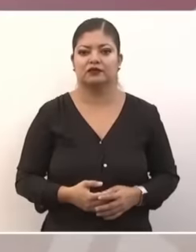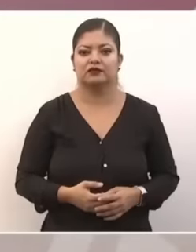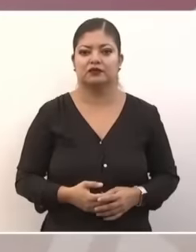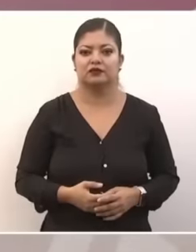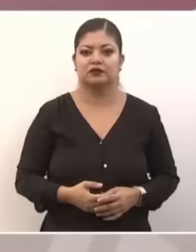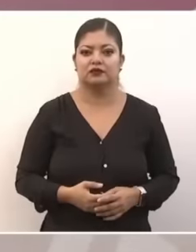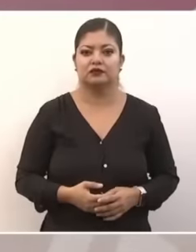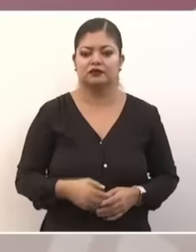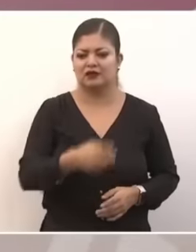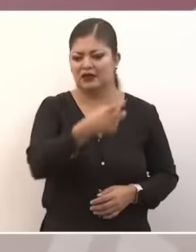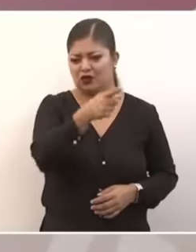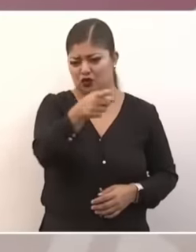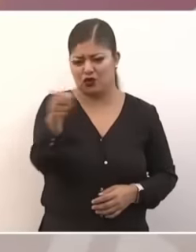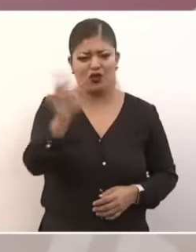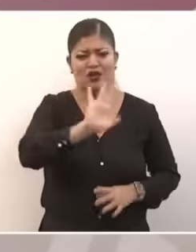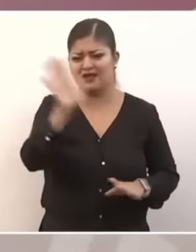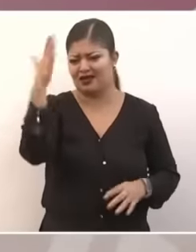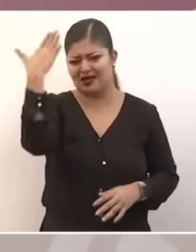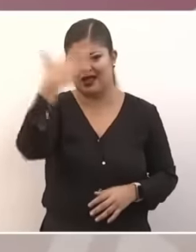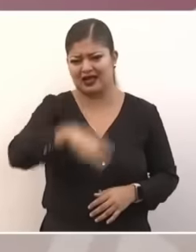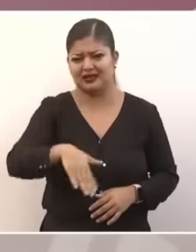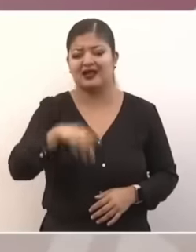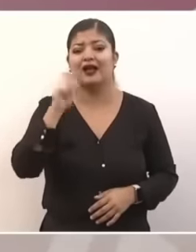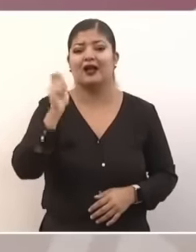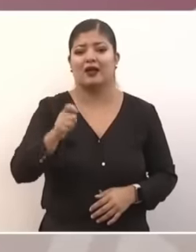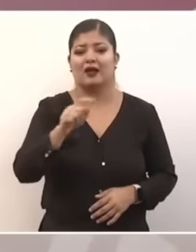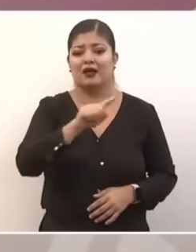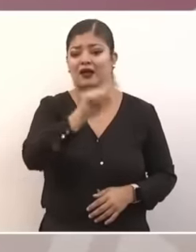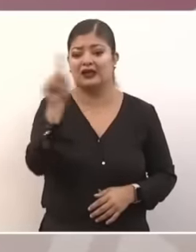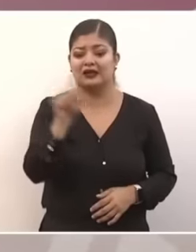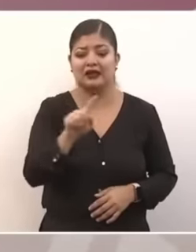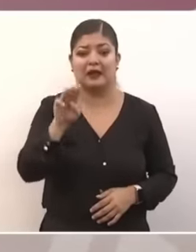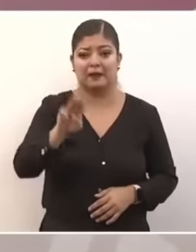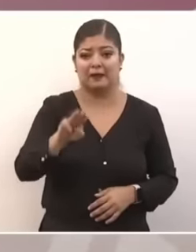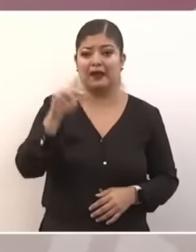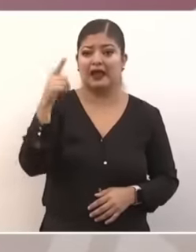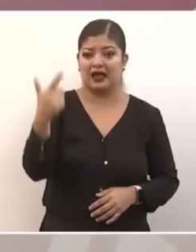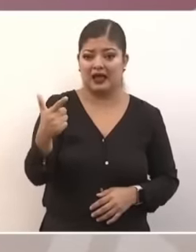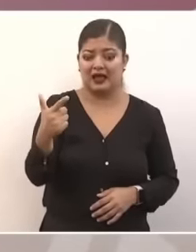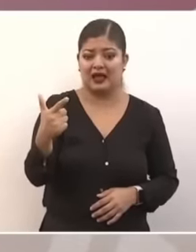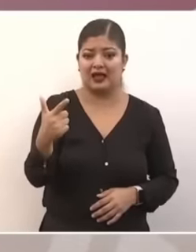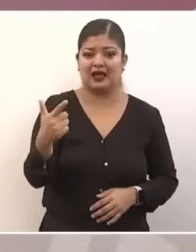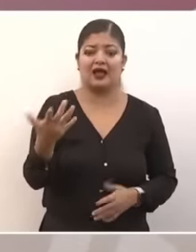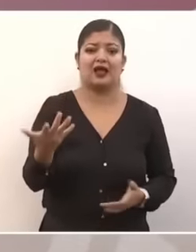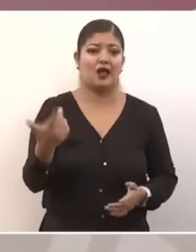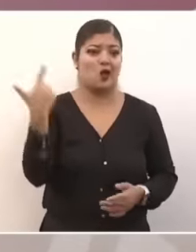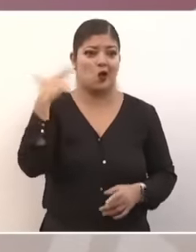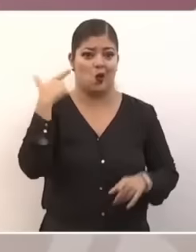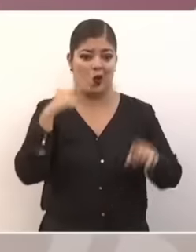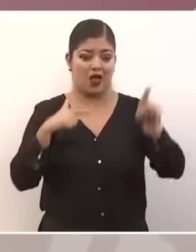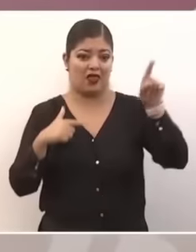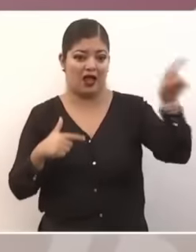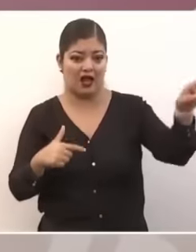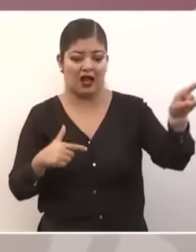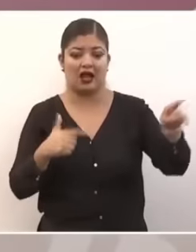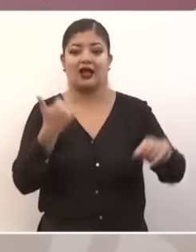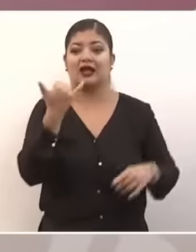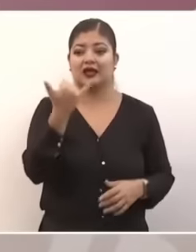Esto ya lo saben en la zona metropolitana de Guadalajara